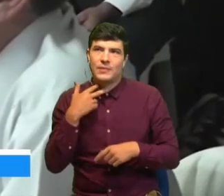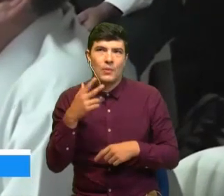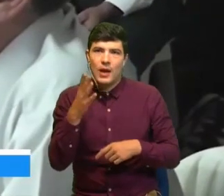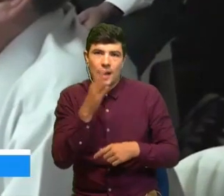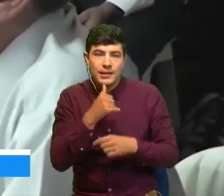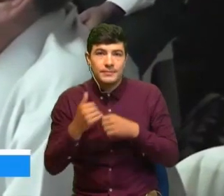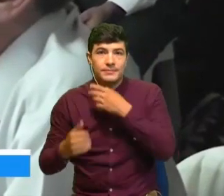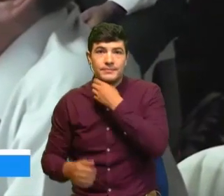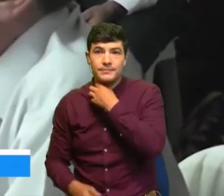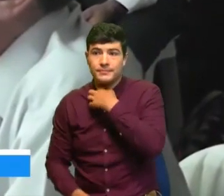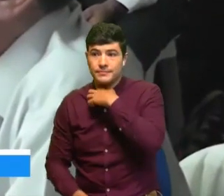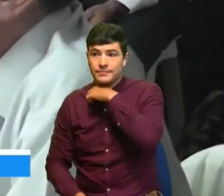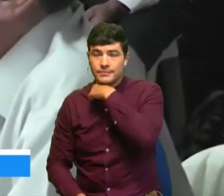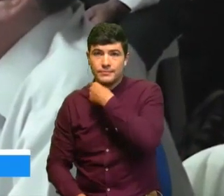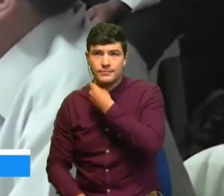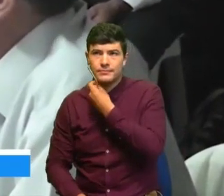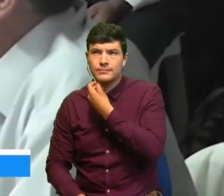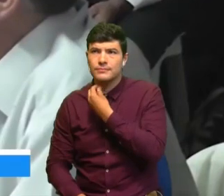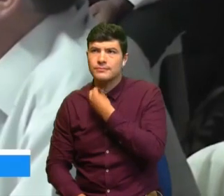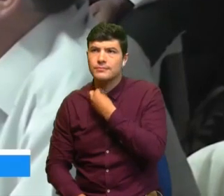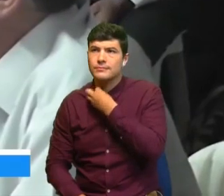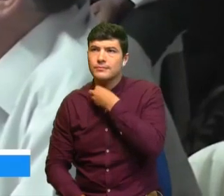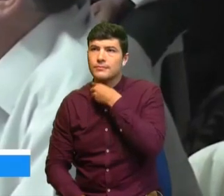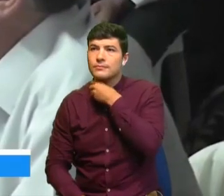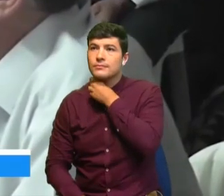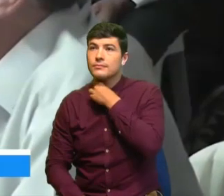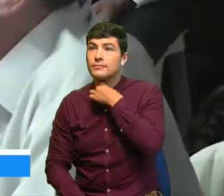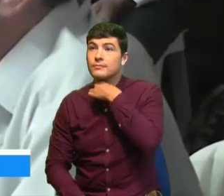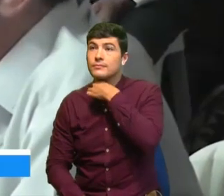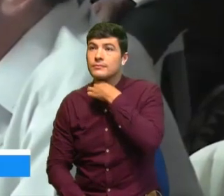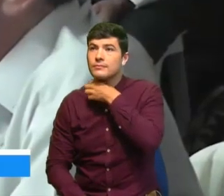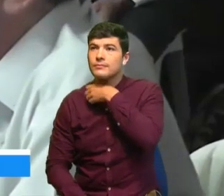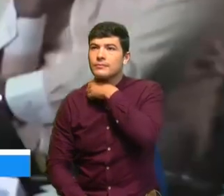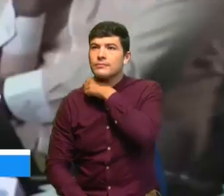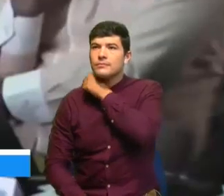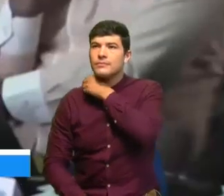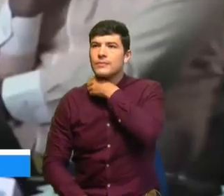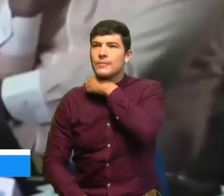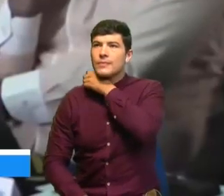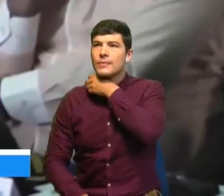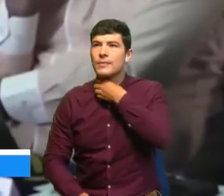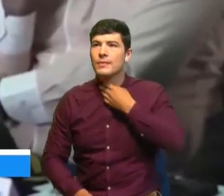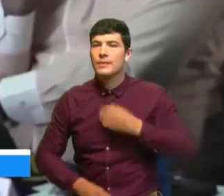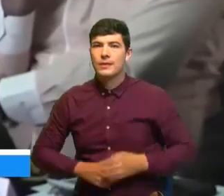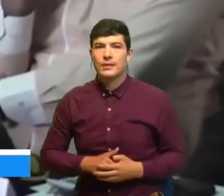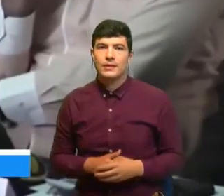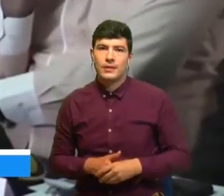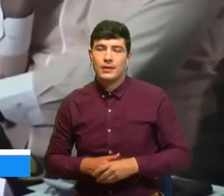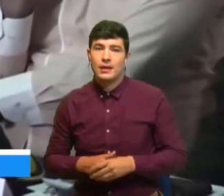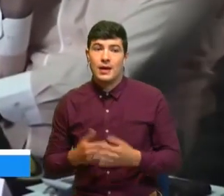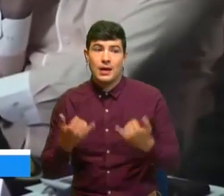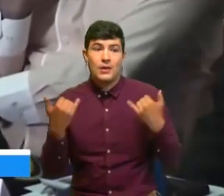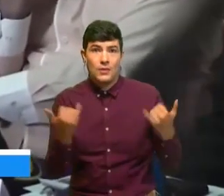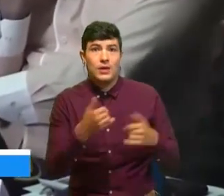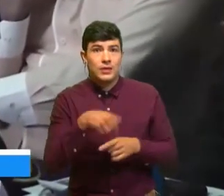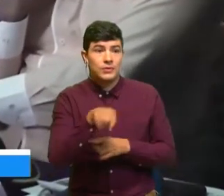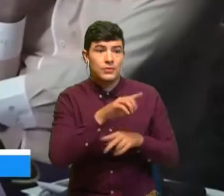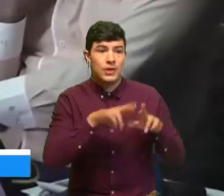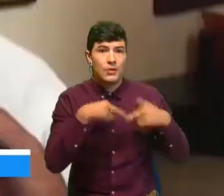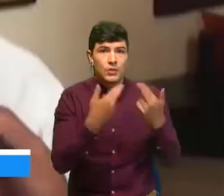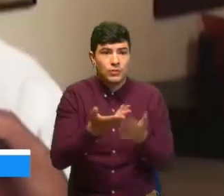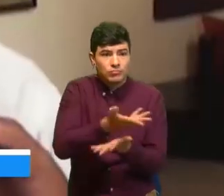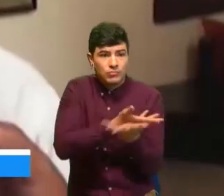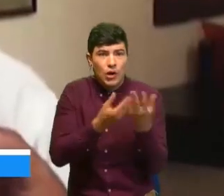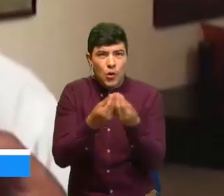consejería presidencial al municipio de convención se hizo un fuerte pronunciamiento a estos actos que mantienen preocupadas la región esto no son